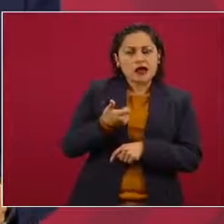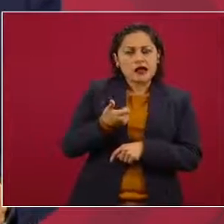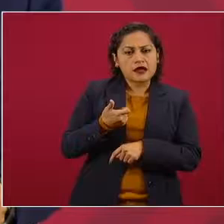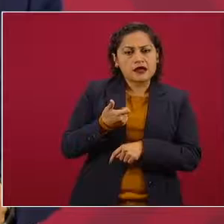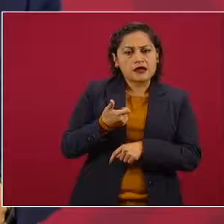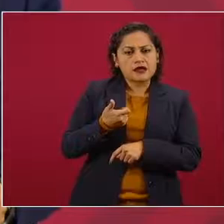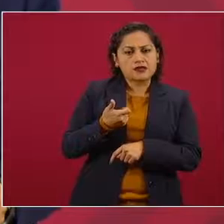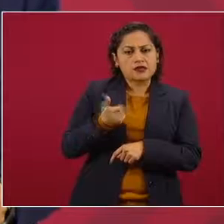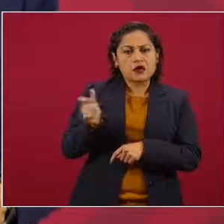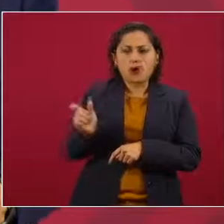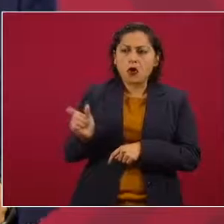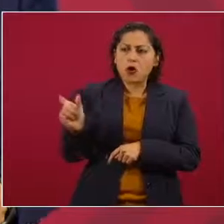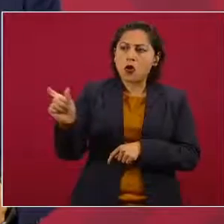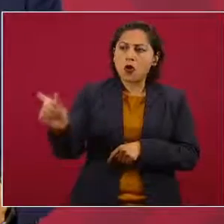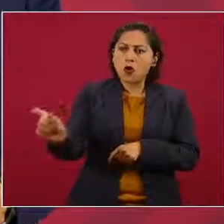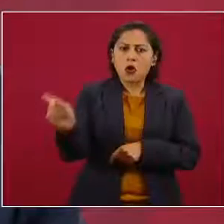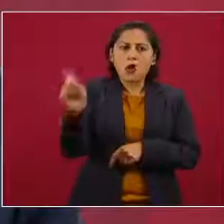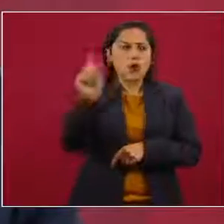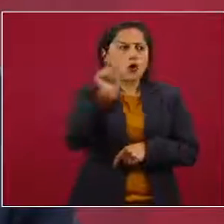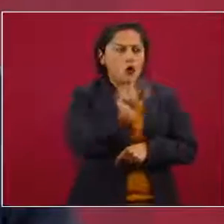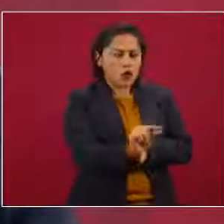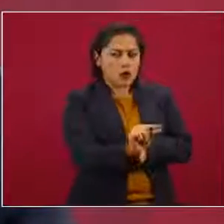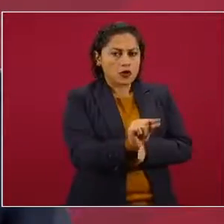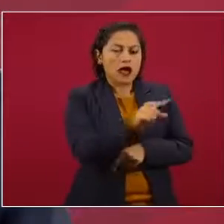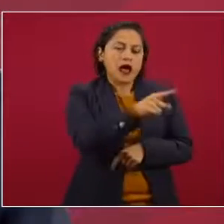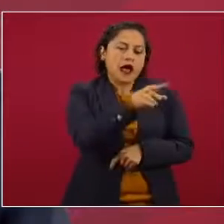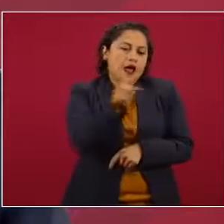ellos dicen, del gobierno,